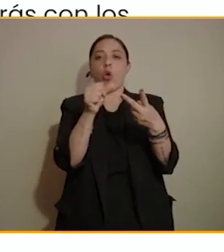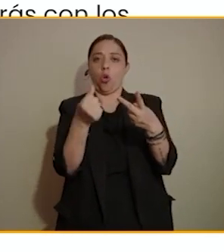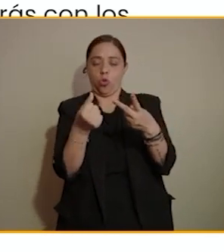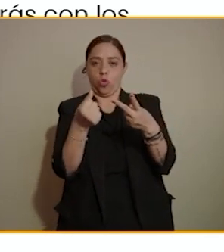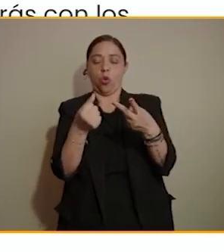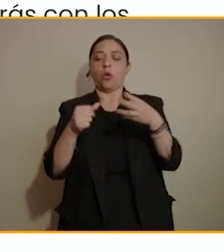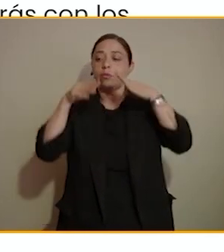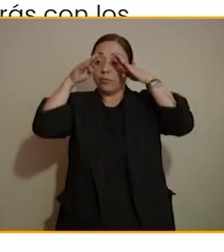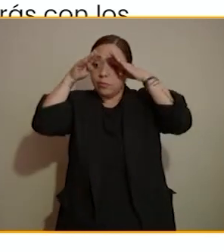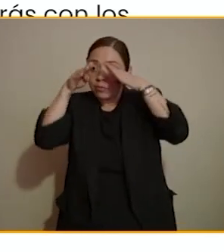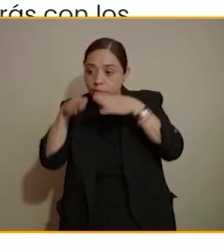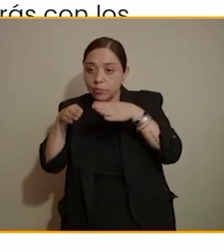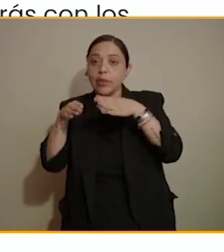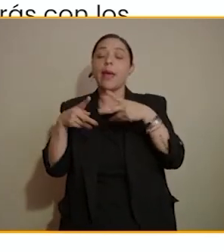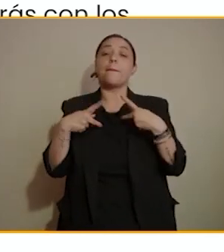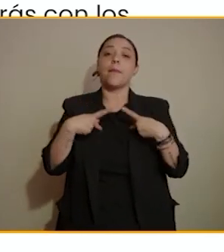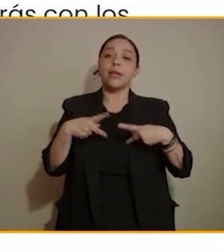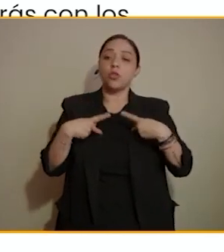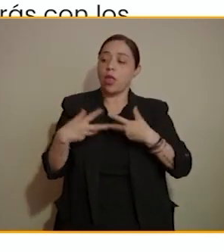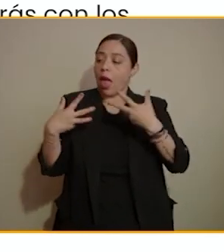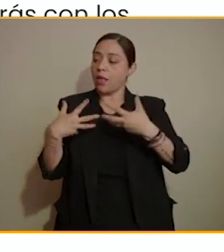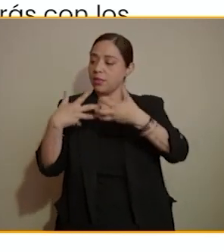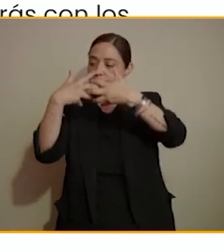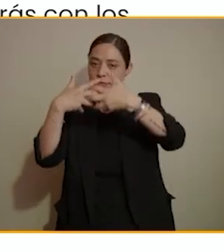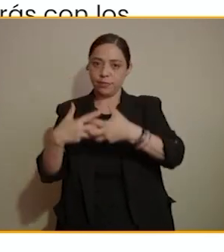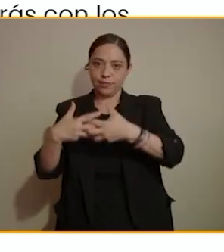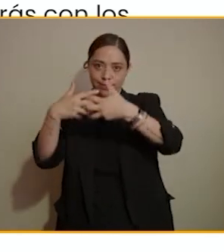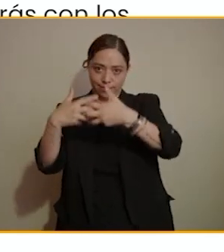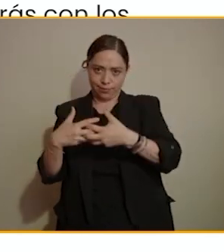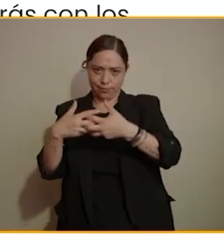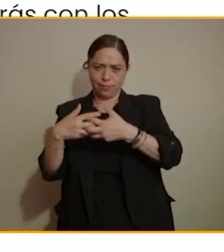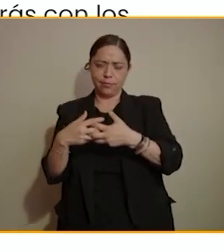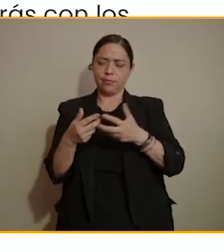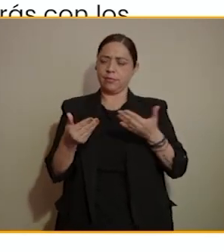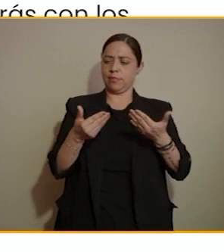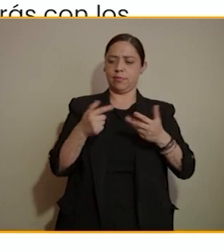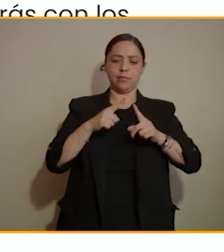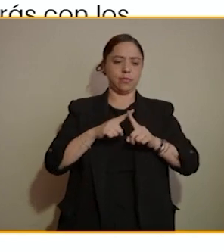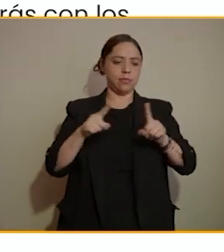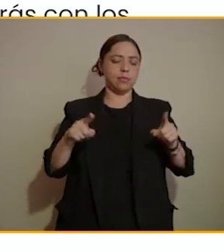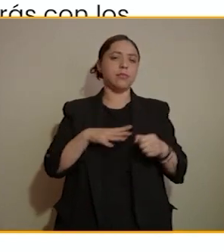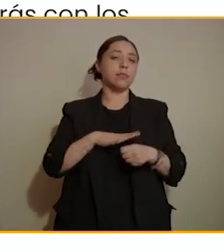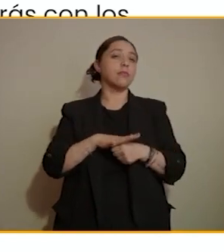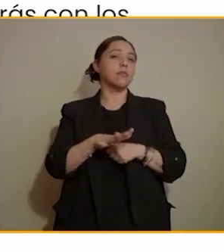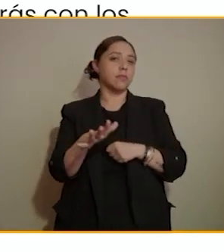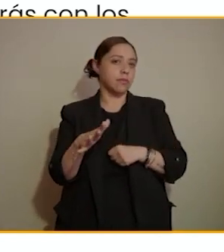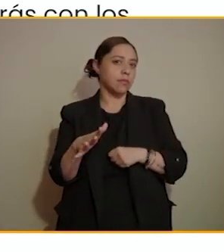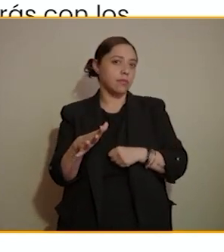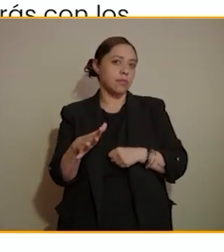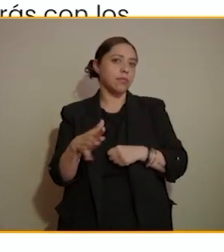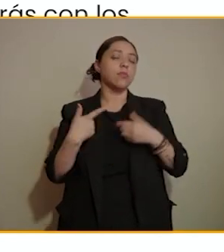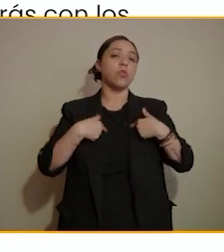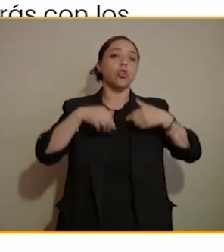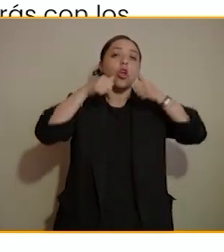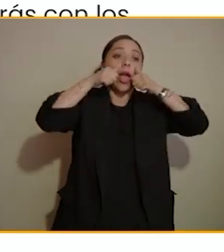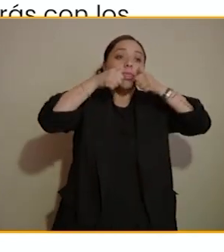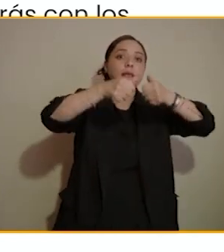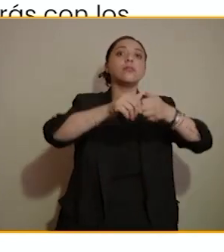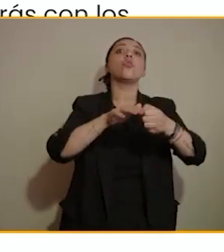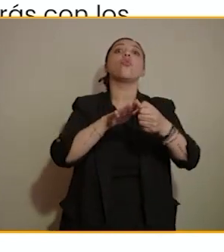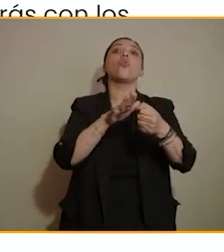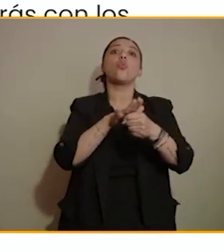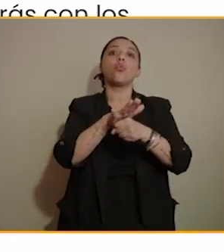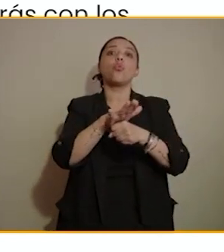en el productor. ¿Cuál es la diferencia? ¿En dónde pongo la atención de la entrada de